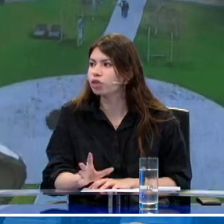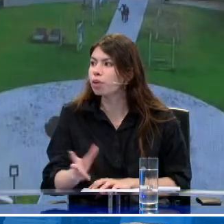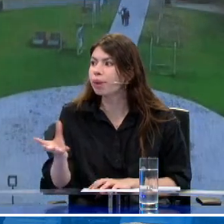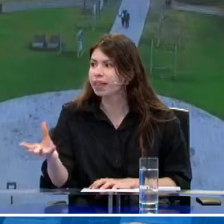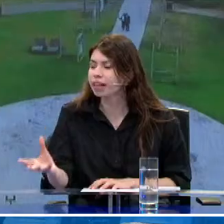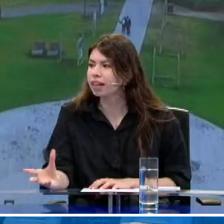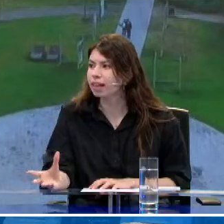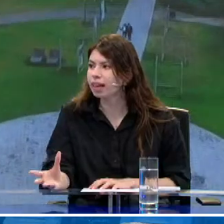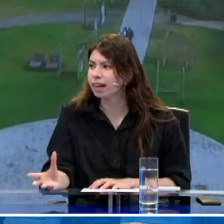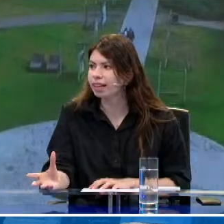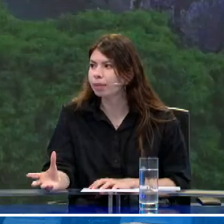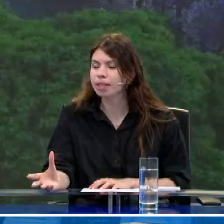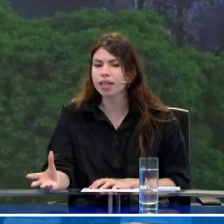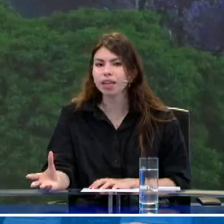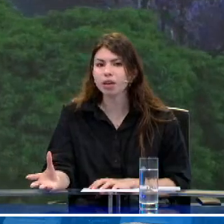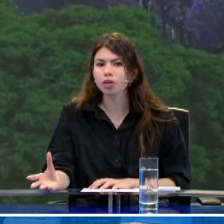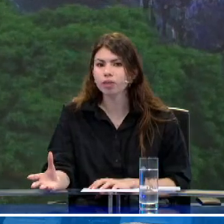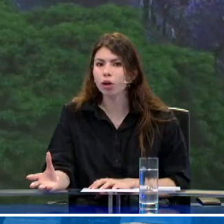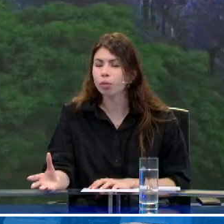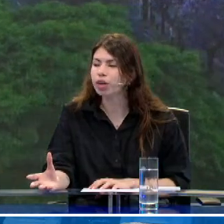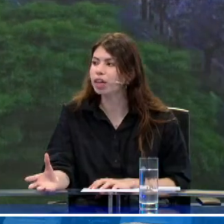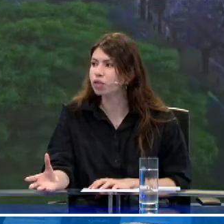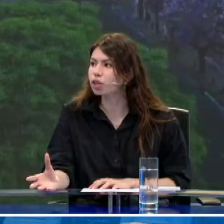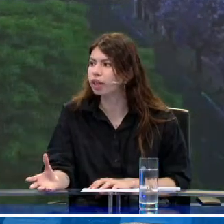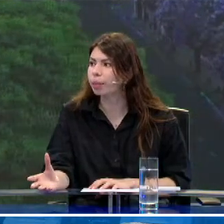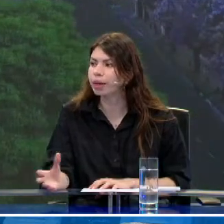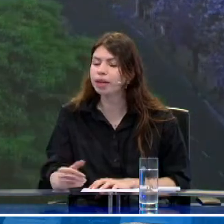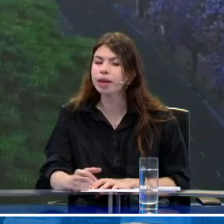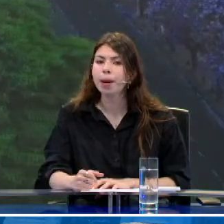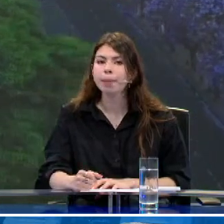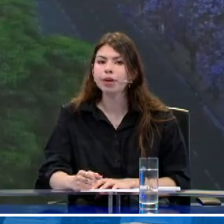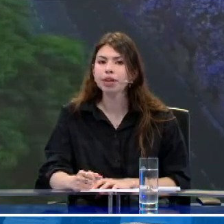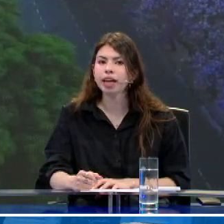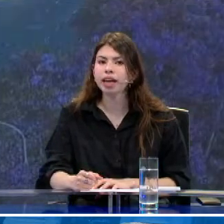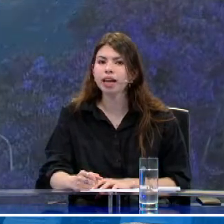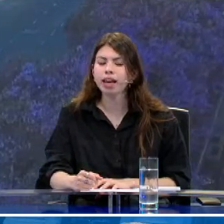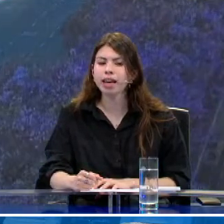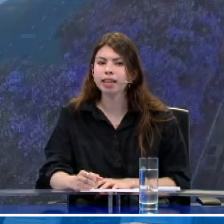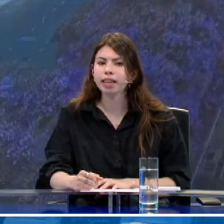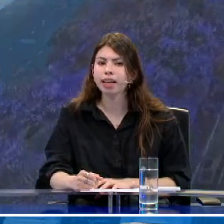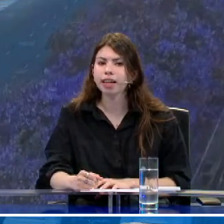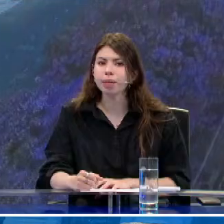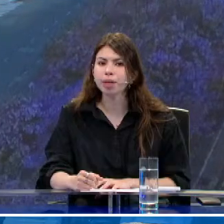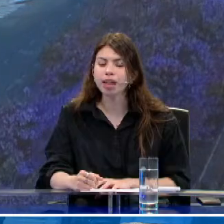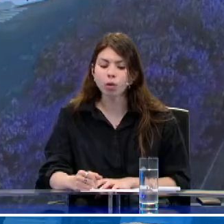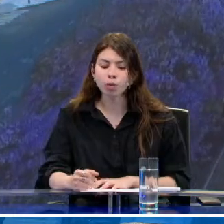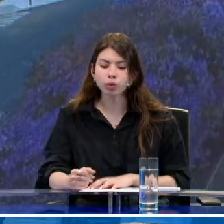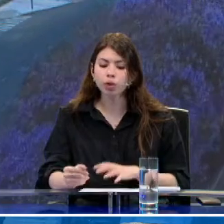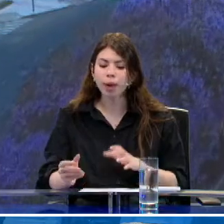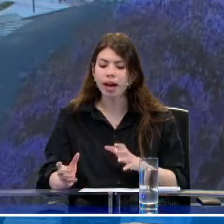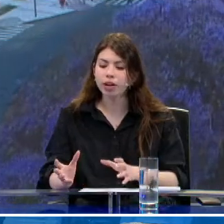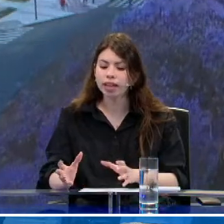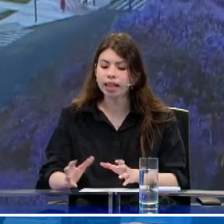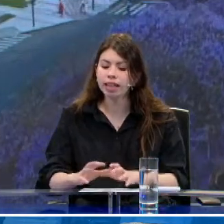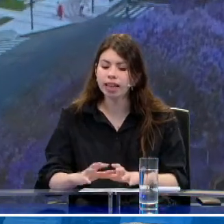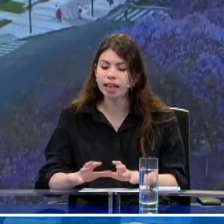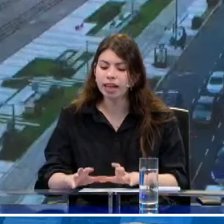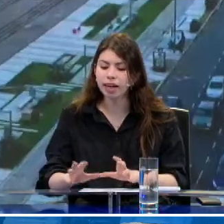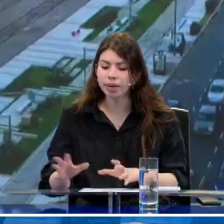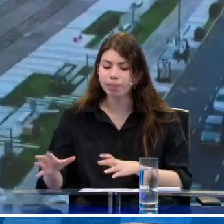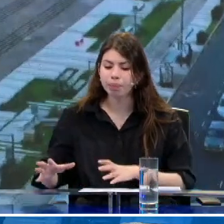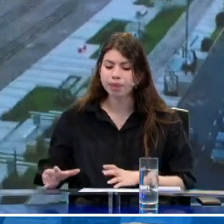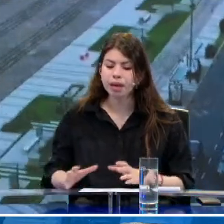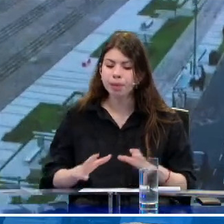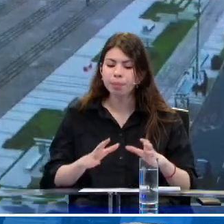que son parte de esta mesa de comunicación también, pero que también en algún punto bajaron esta línea